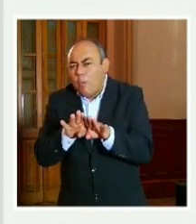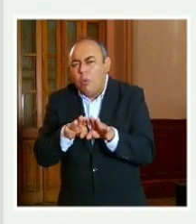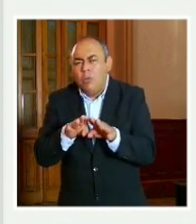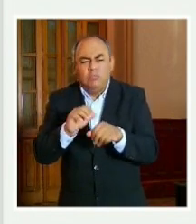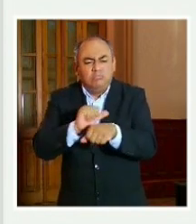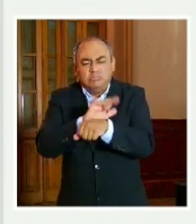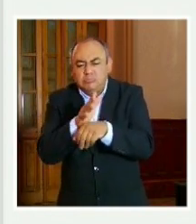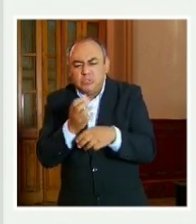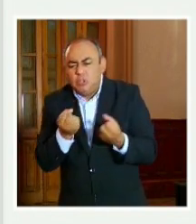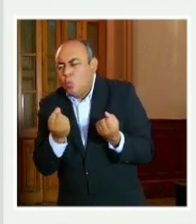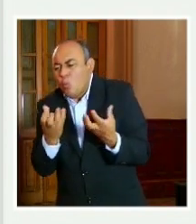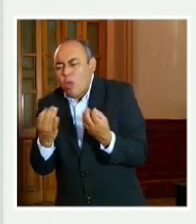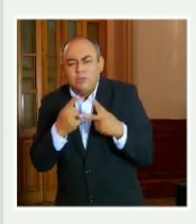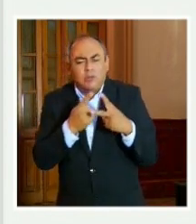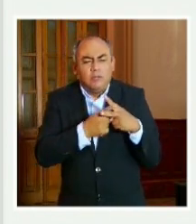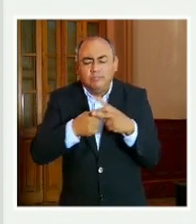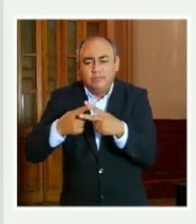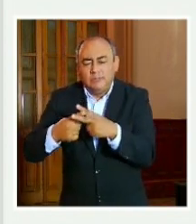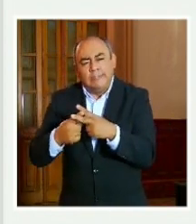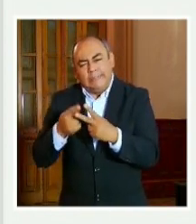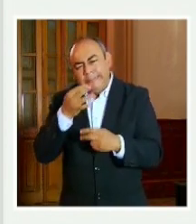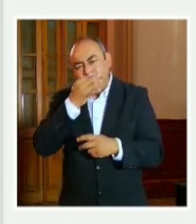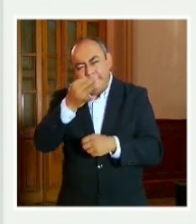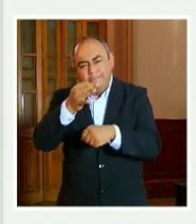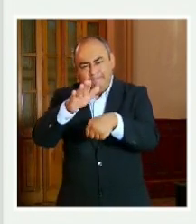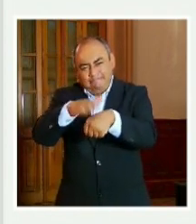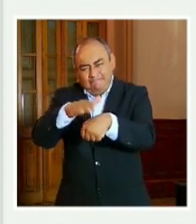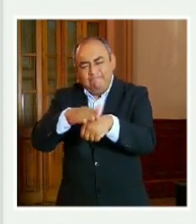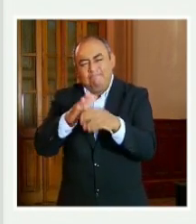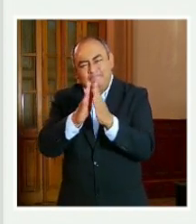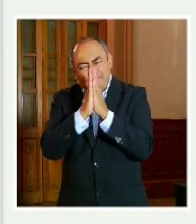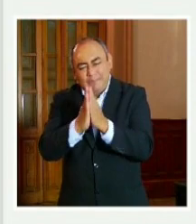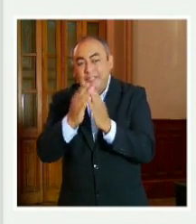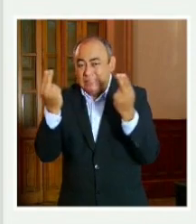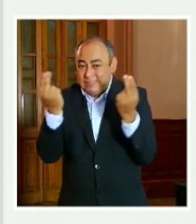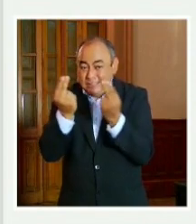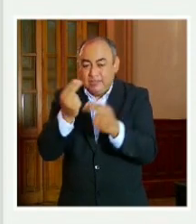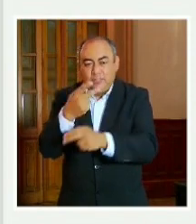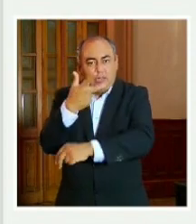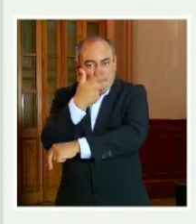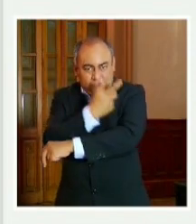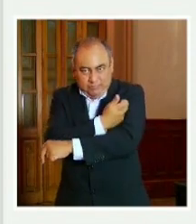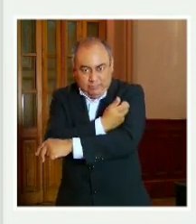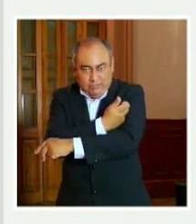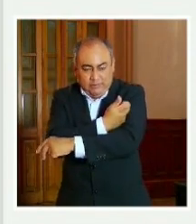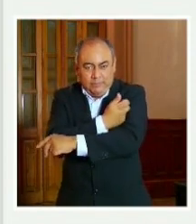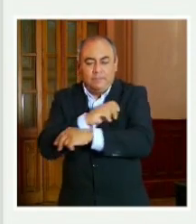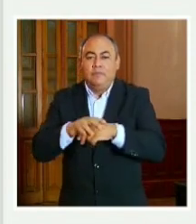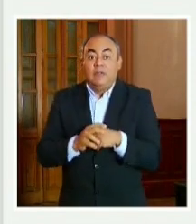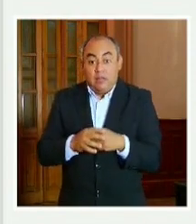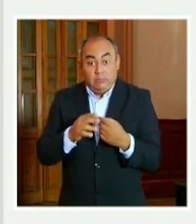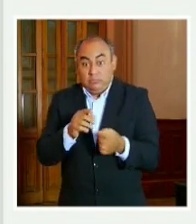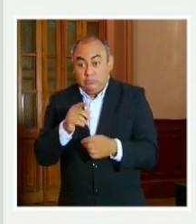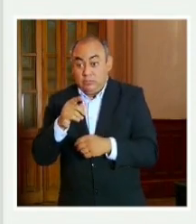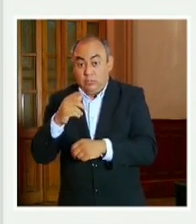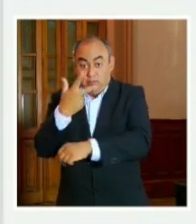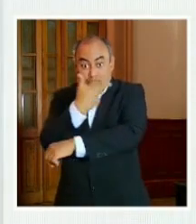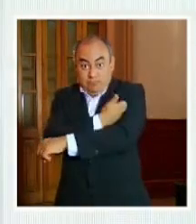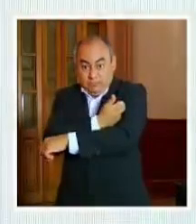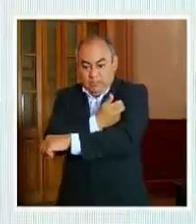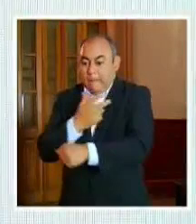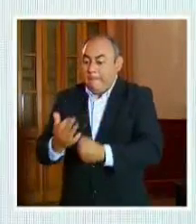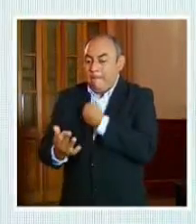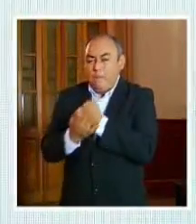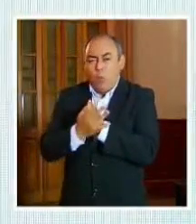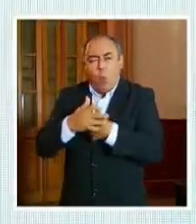semejante. Insistimos en el tema de la vacunación, que es nuestra mejor y más